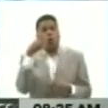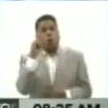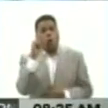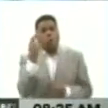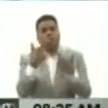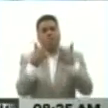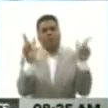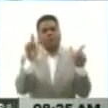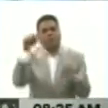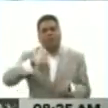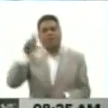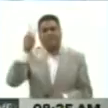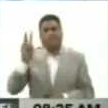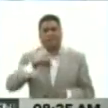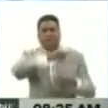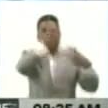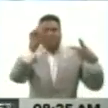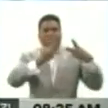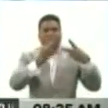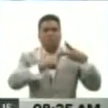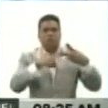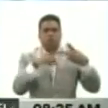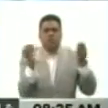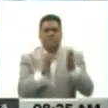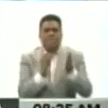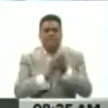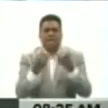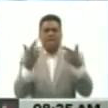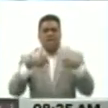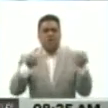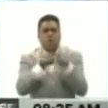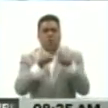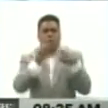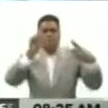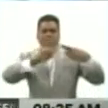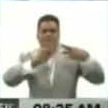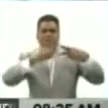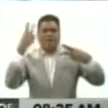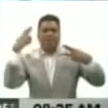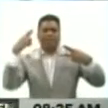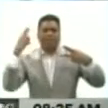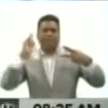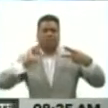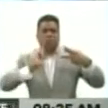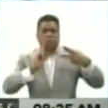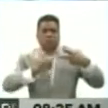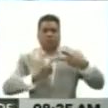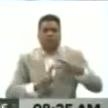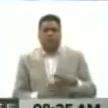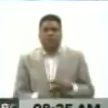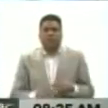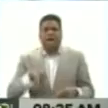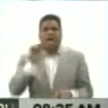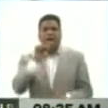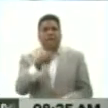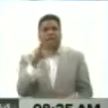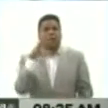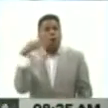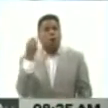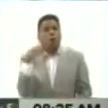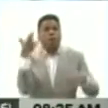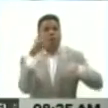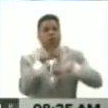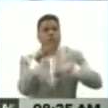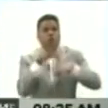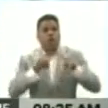nuestra Venezuela por segunda vez, así lo ha catalogado también nuestro hermoso pueblo venezolano. Tenemos aquí en el estudio a ese joven que fue tocado por el